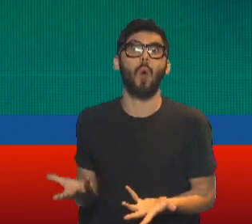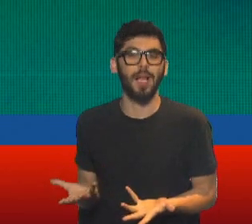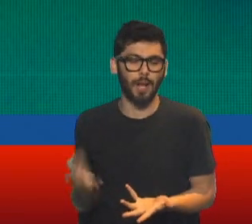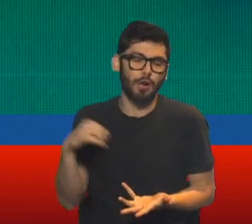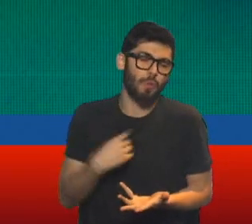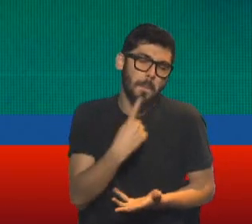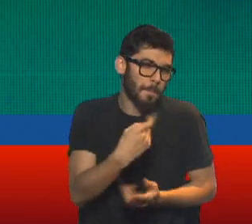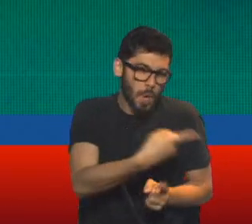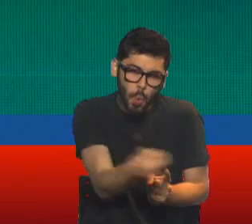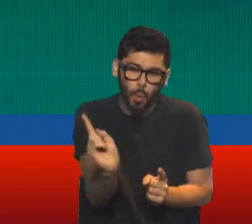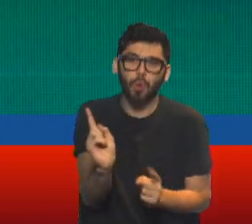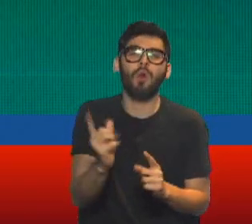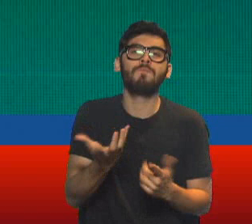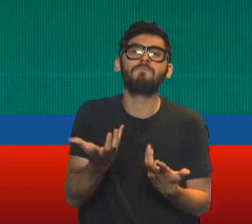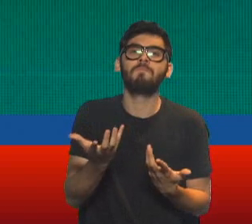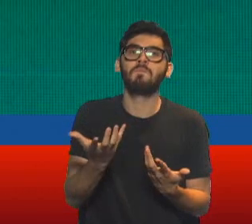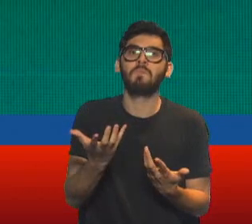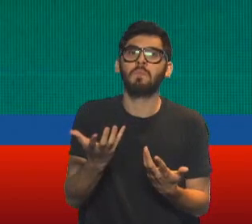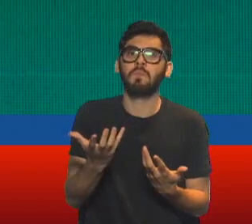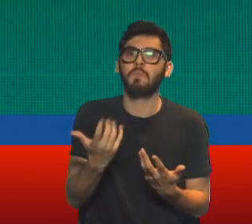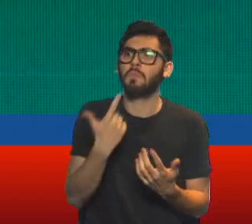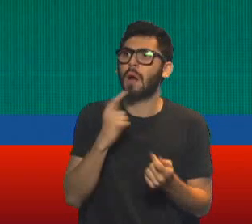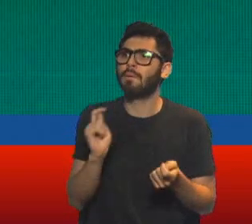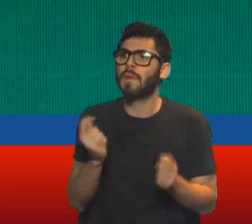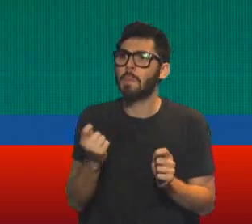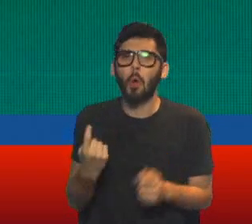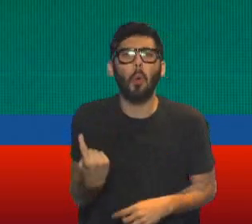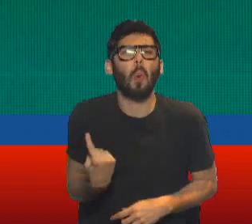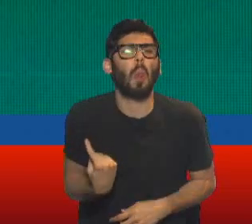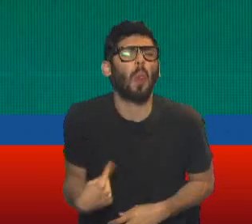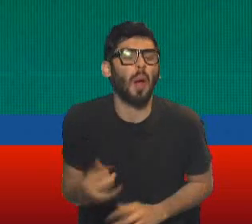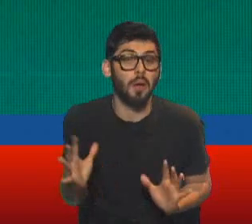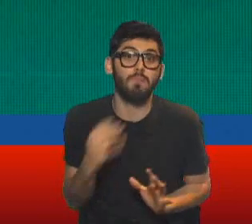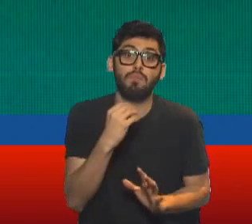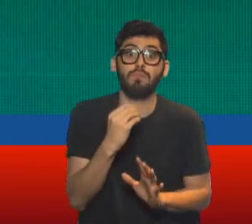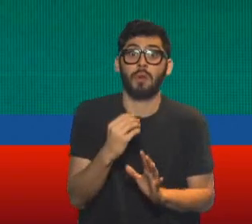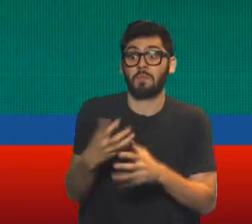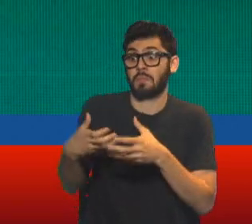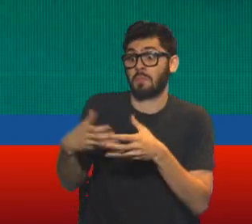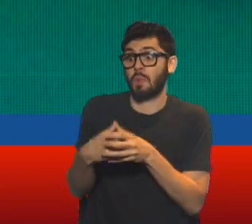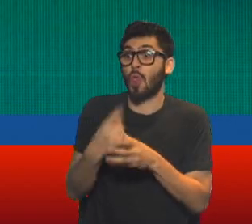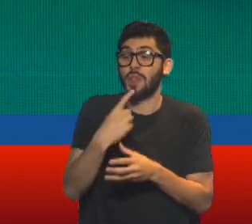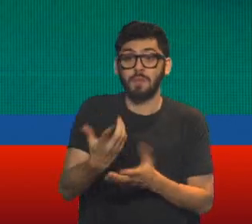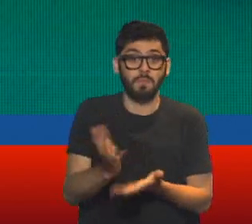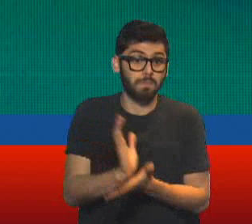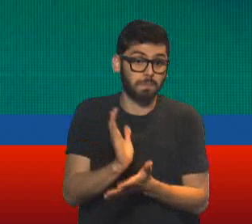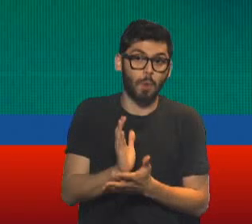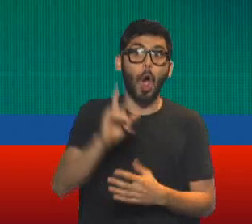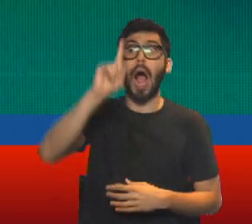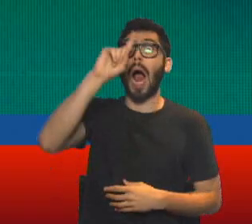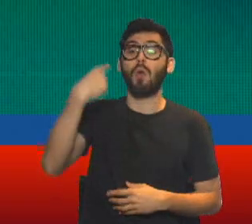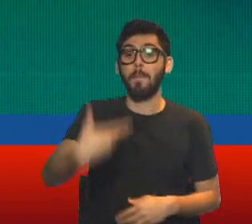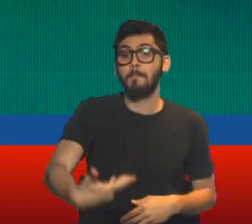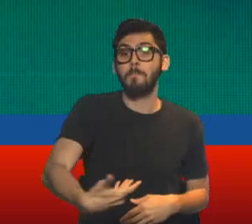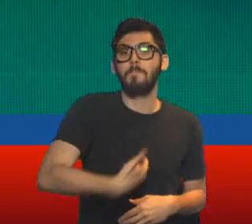mesa, que es ¿qué se entiende? ¿Qué le están pidiendo que cambie? Porque hay un sector que hoy la lectura que hace le están pidiendo a Alberto Fernández que sea